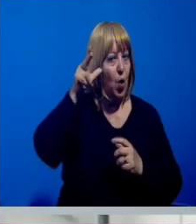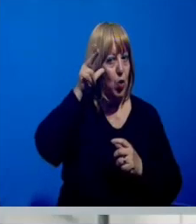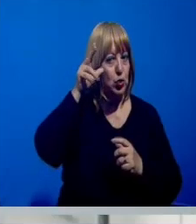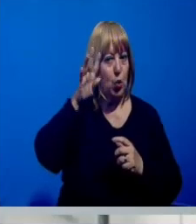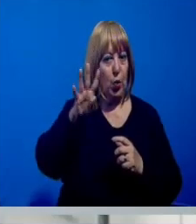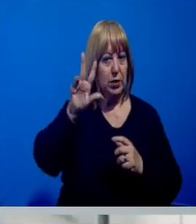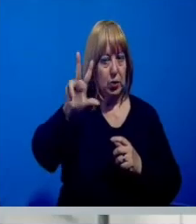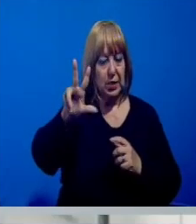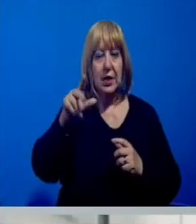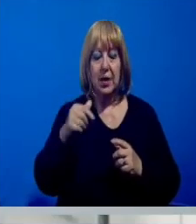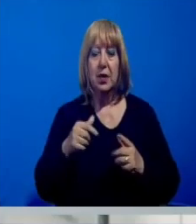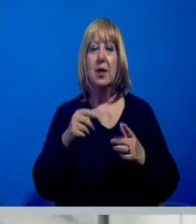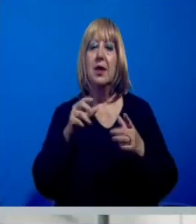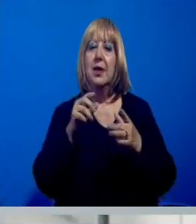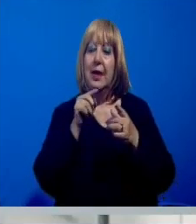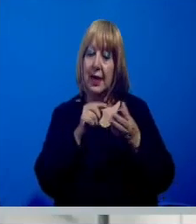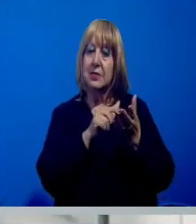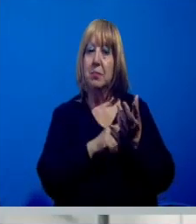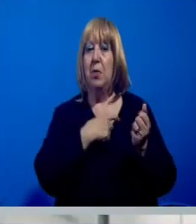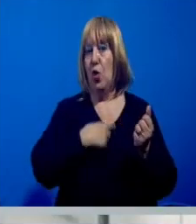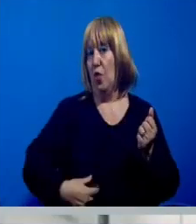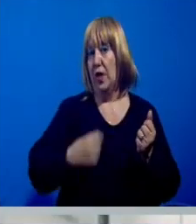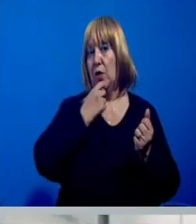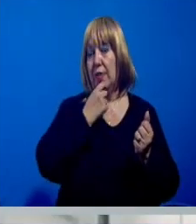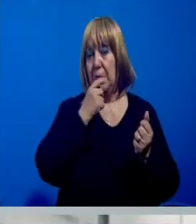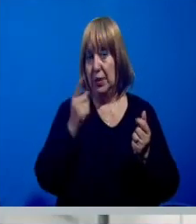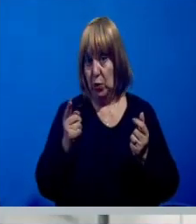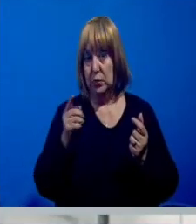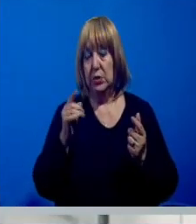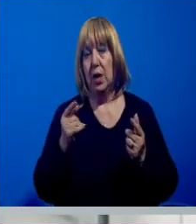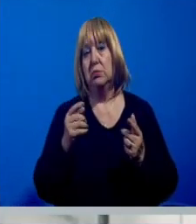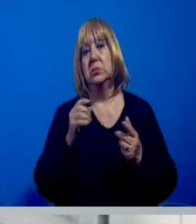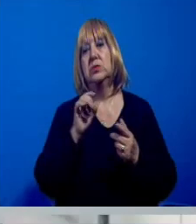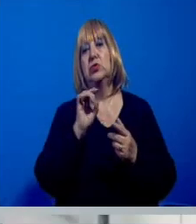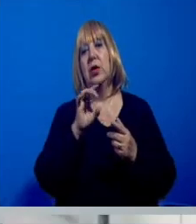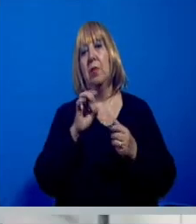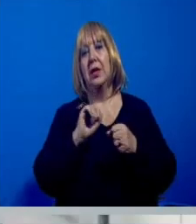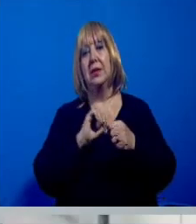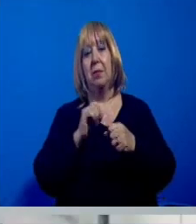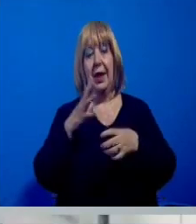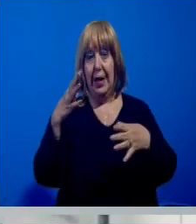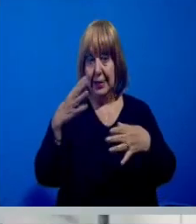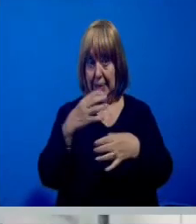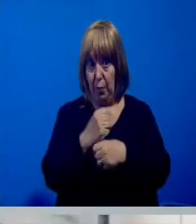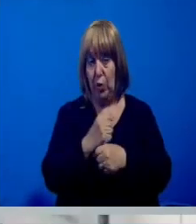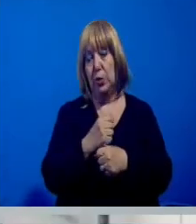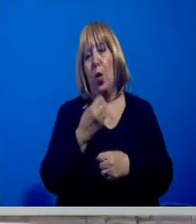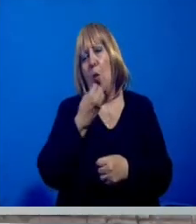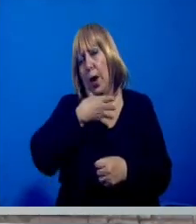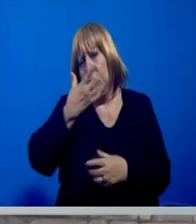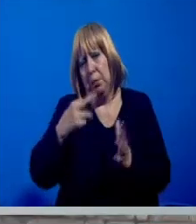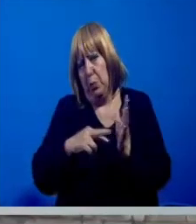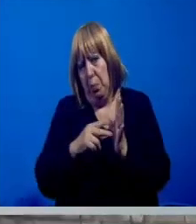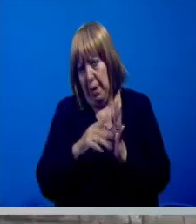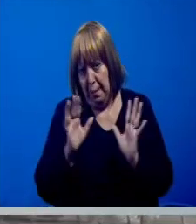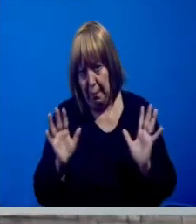0800-26843, que es un 0800 del gobierno de la provincia, no es solamente para cuestiones del transporte, sino cualquier inconveniente que haya